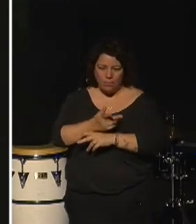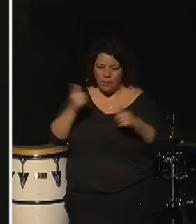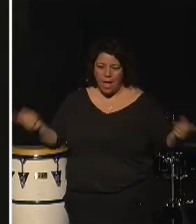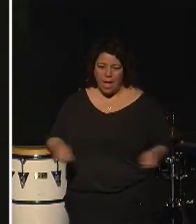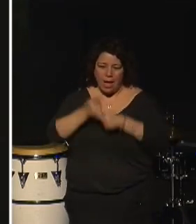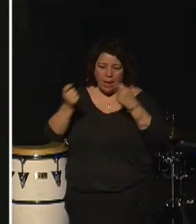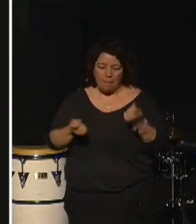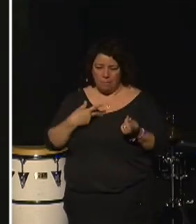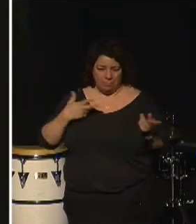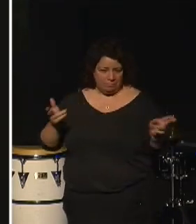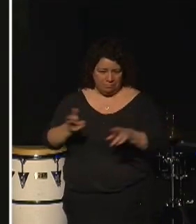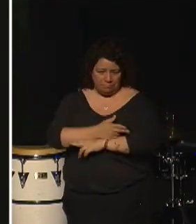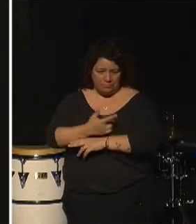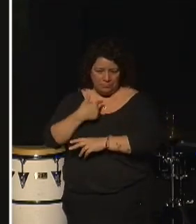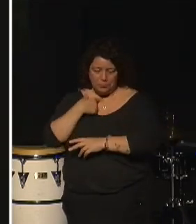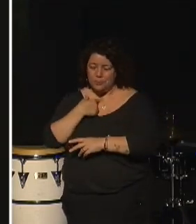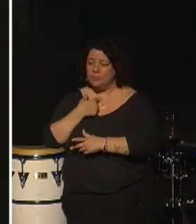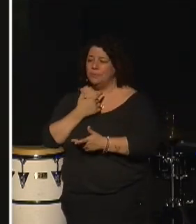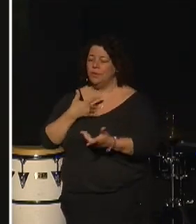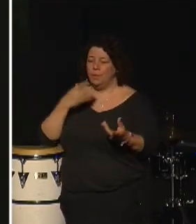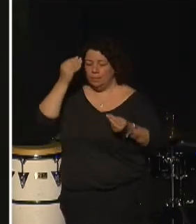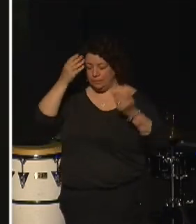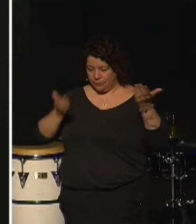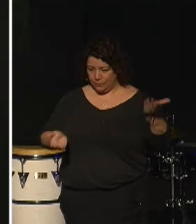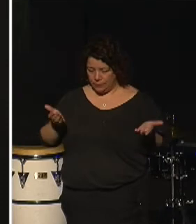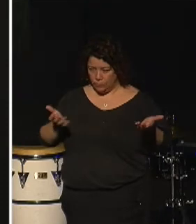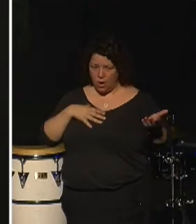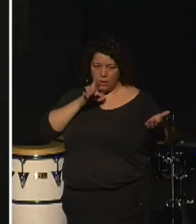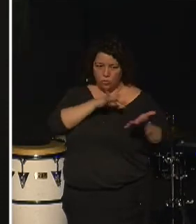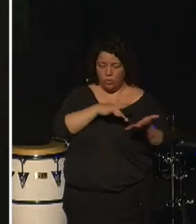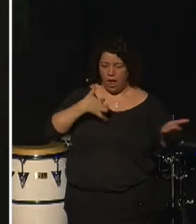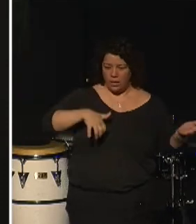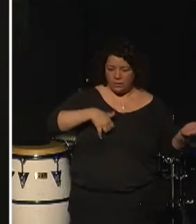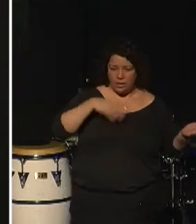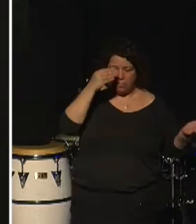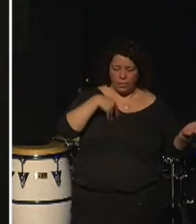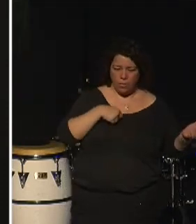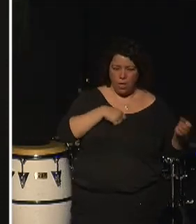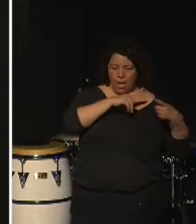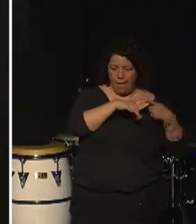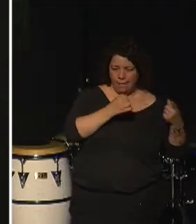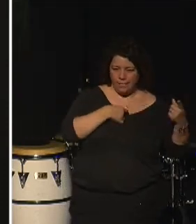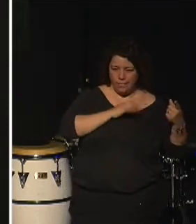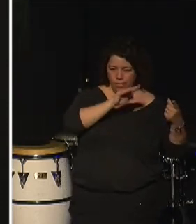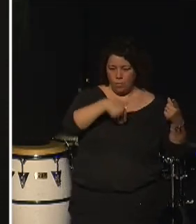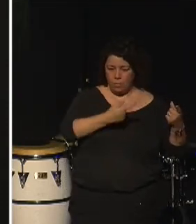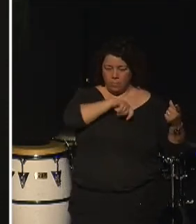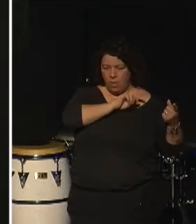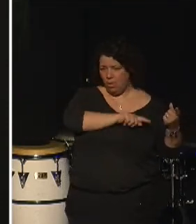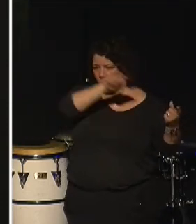antártica y tengo que decidir. Yo estoy en Argentina y puedo decidir opción A, me vuelvo hasta